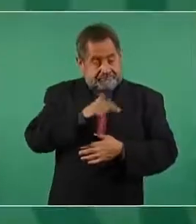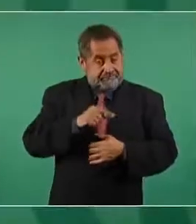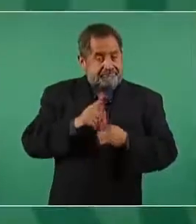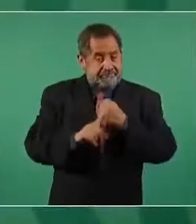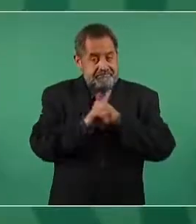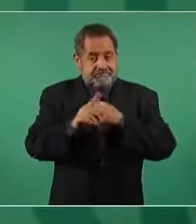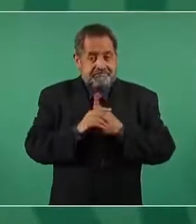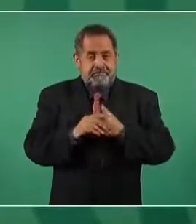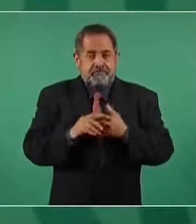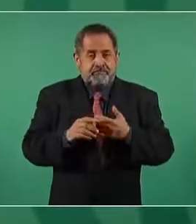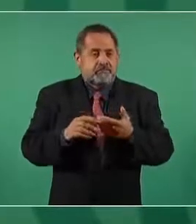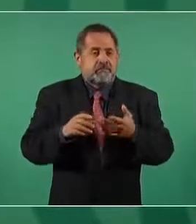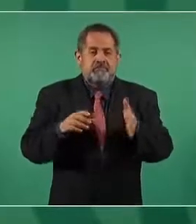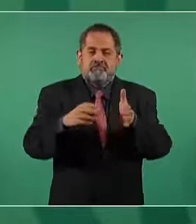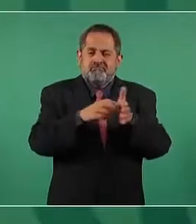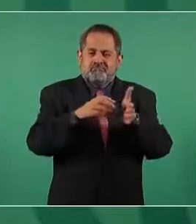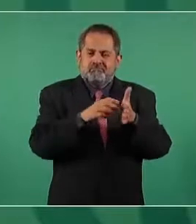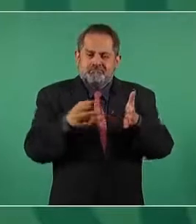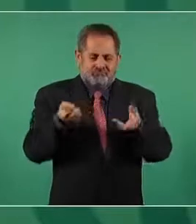de contenedores.